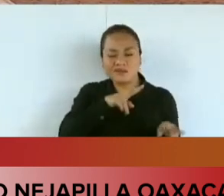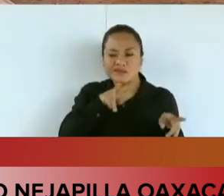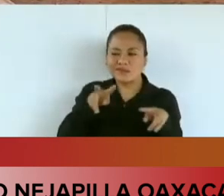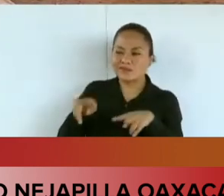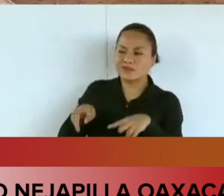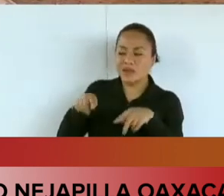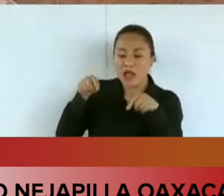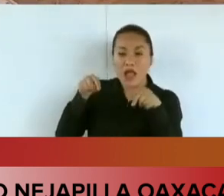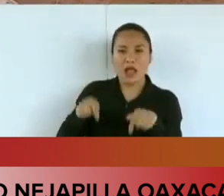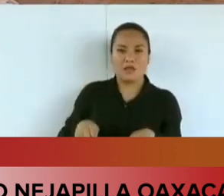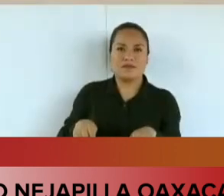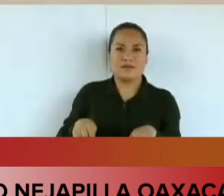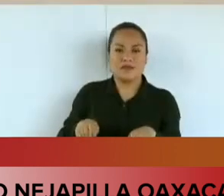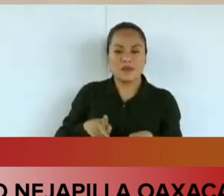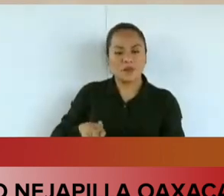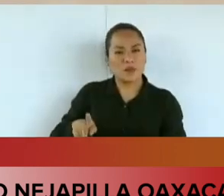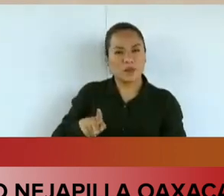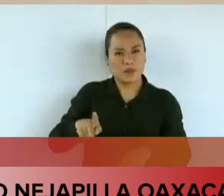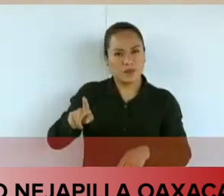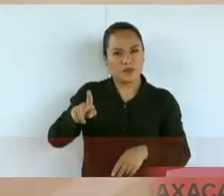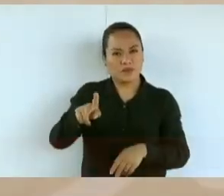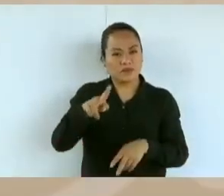vernos a nuestros pueblos.